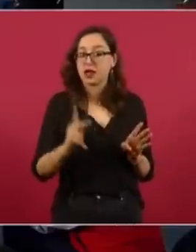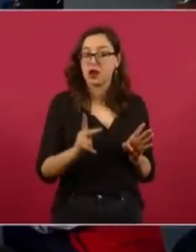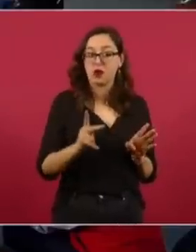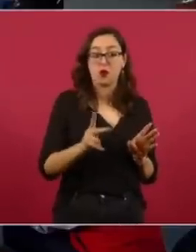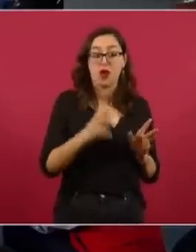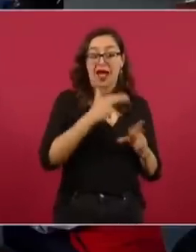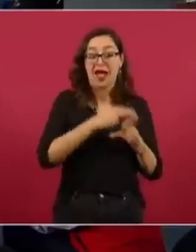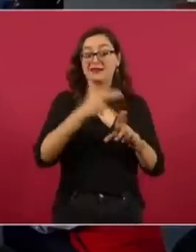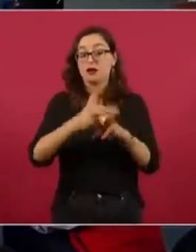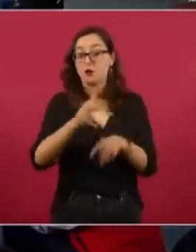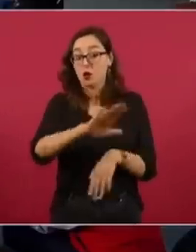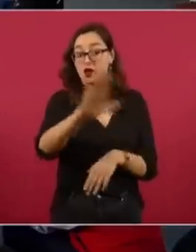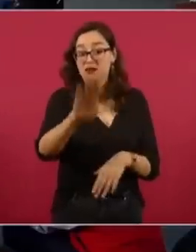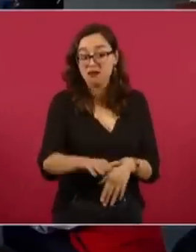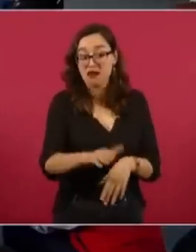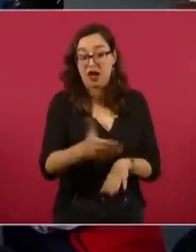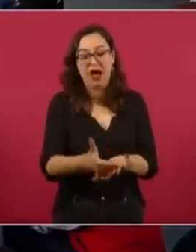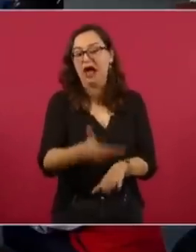Entonces,